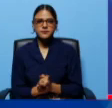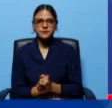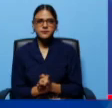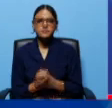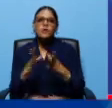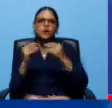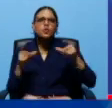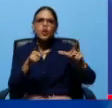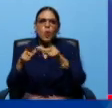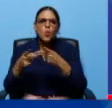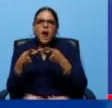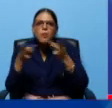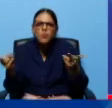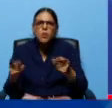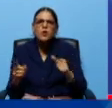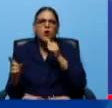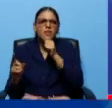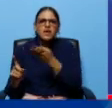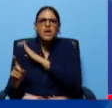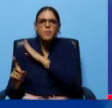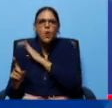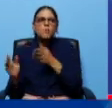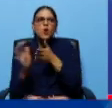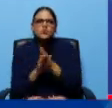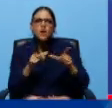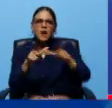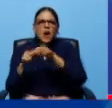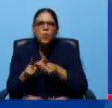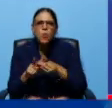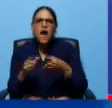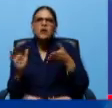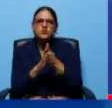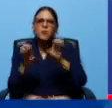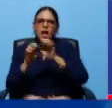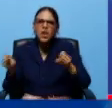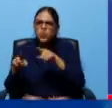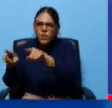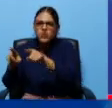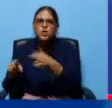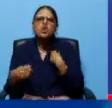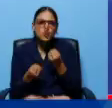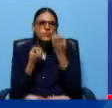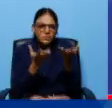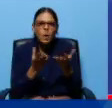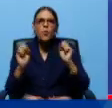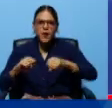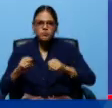Los espacios públicos, ¿a quién le pertenece este complejo educativo? Mira, te voy a dar un dato.